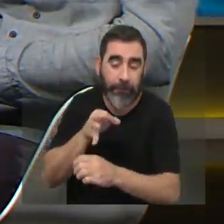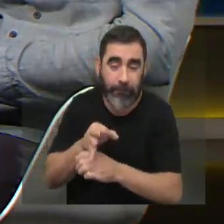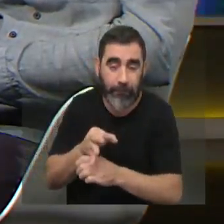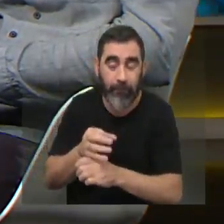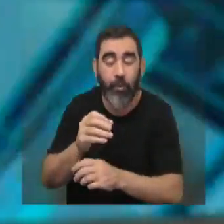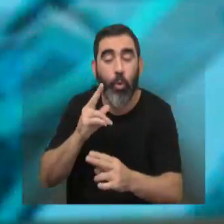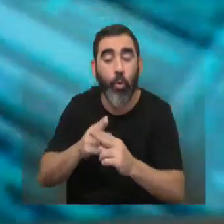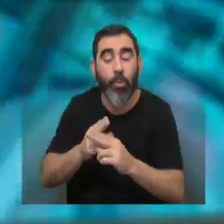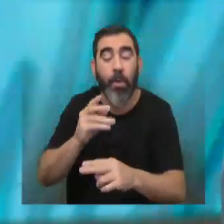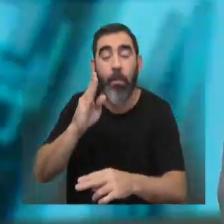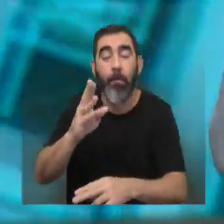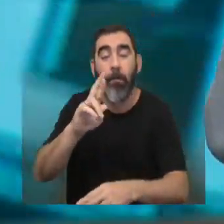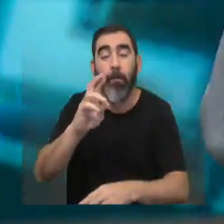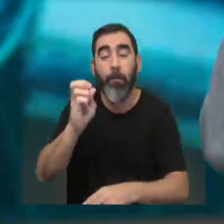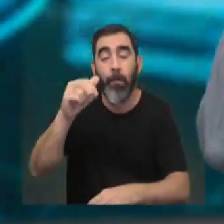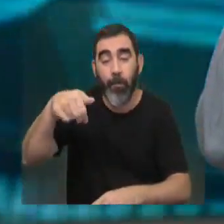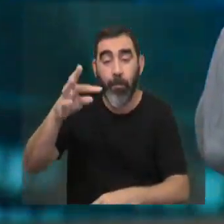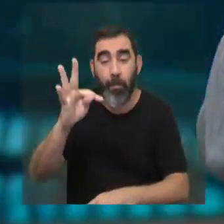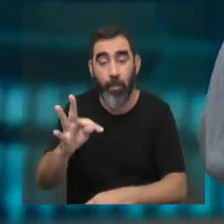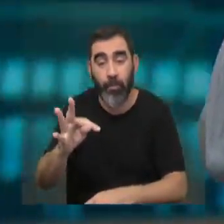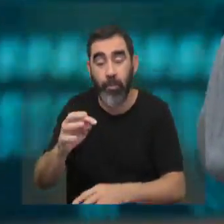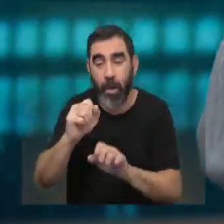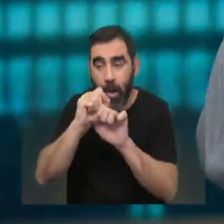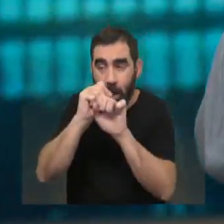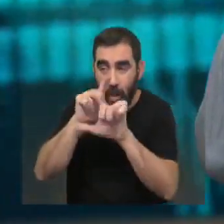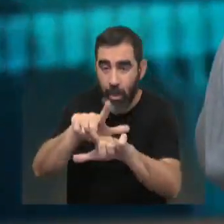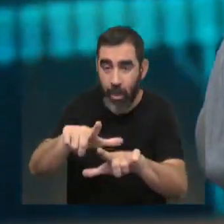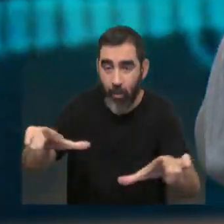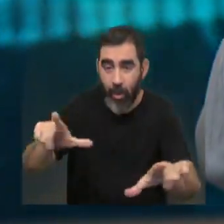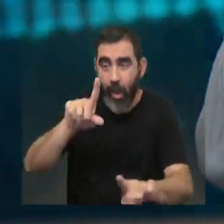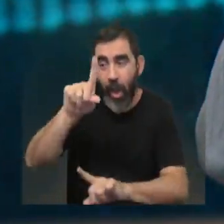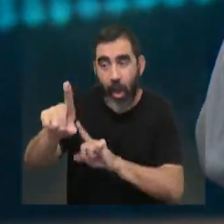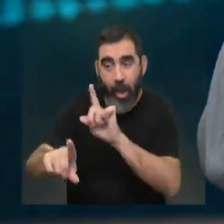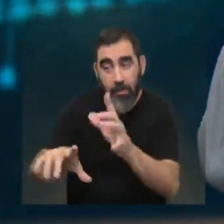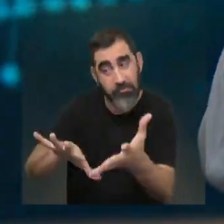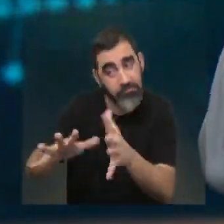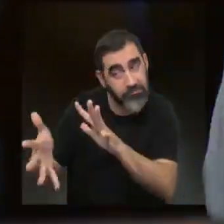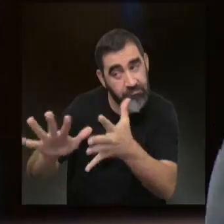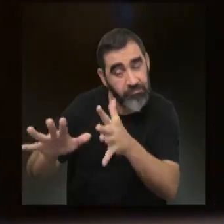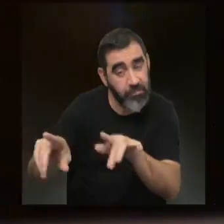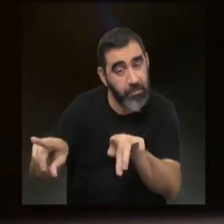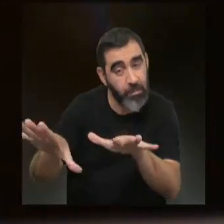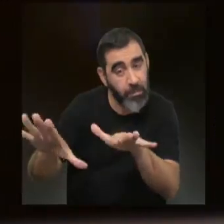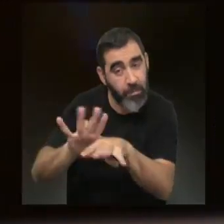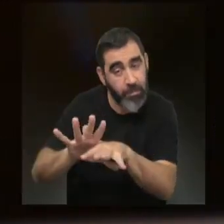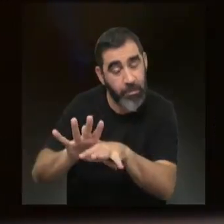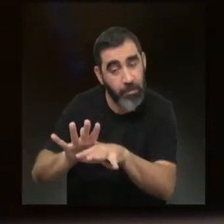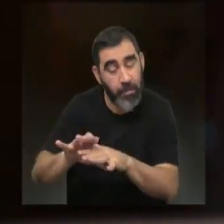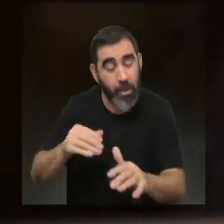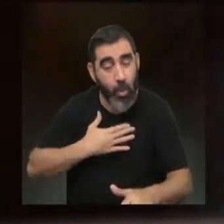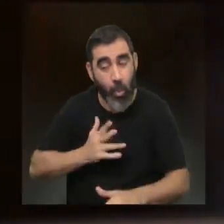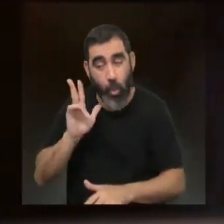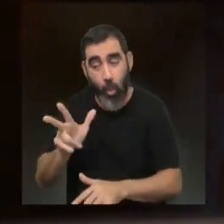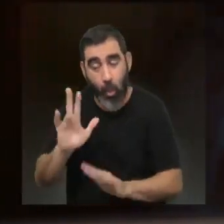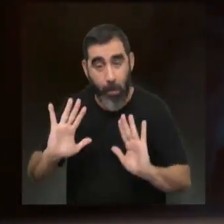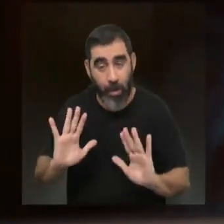prompt, uno ve que se genera lenguaje que muchas veces está bastante cercano a la expectativa que uno tiene con